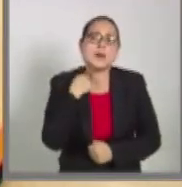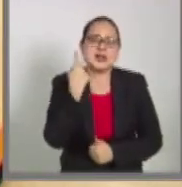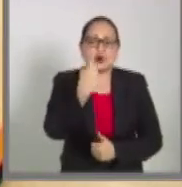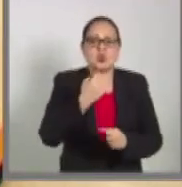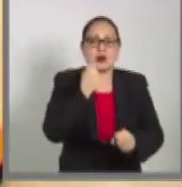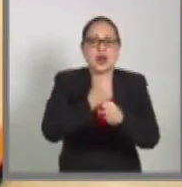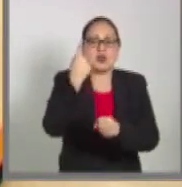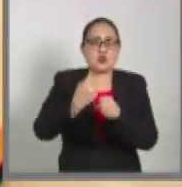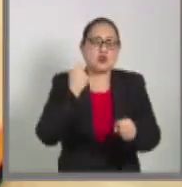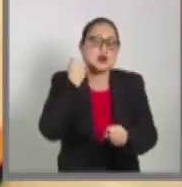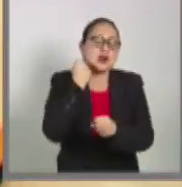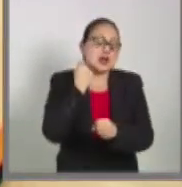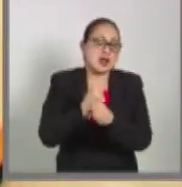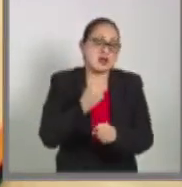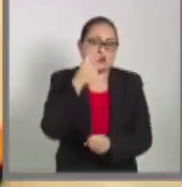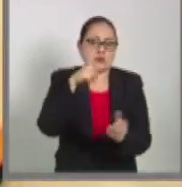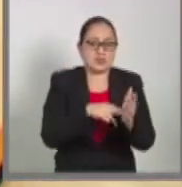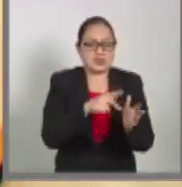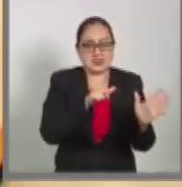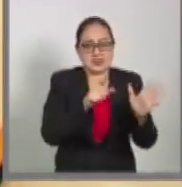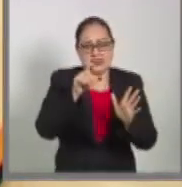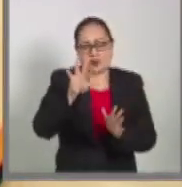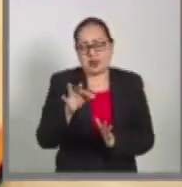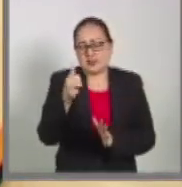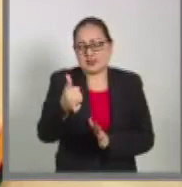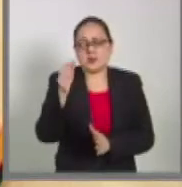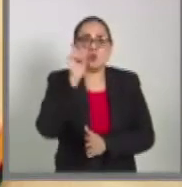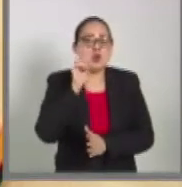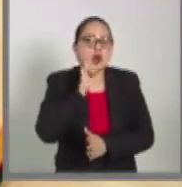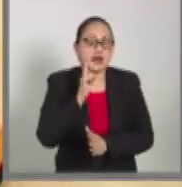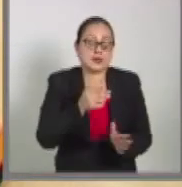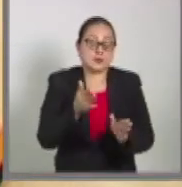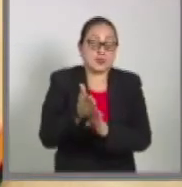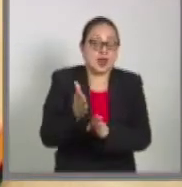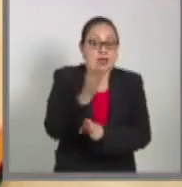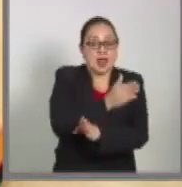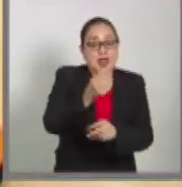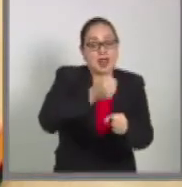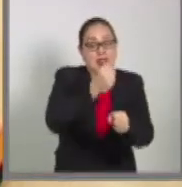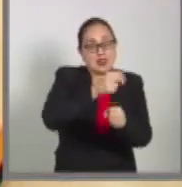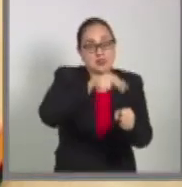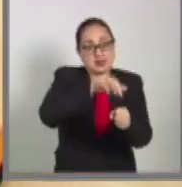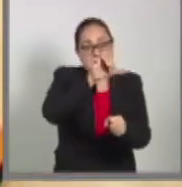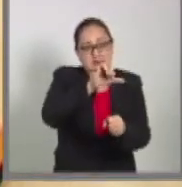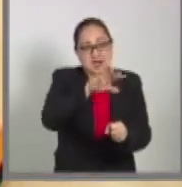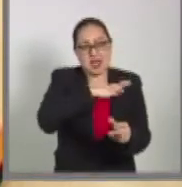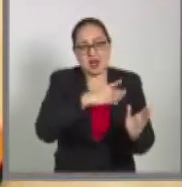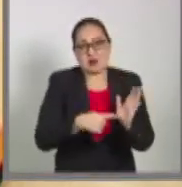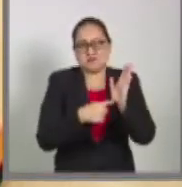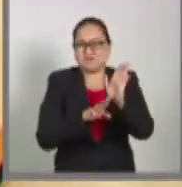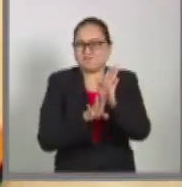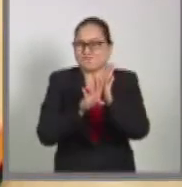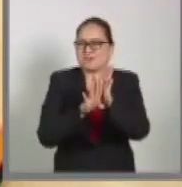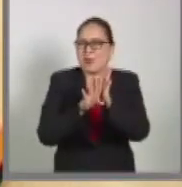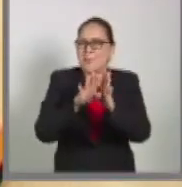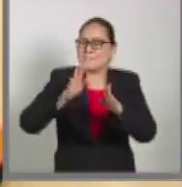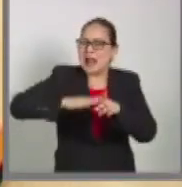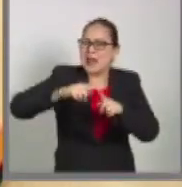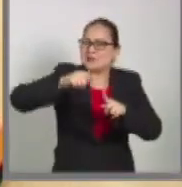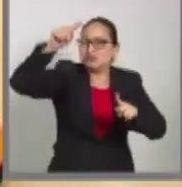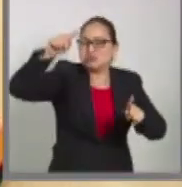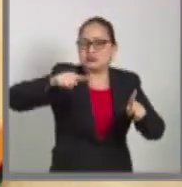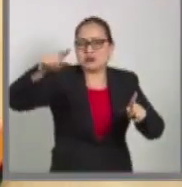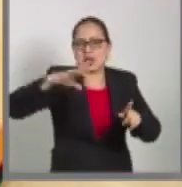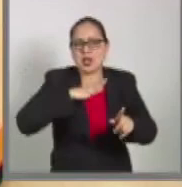año, 2.746 mujeres. En 2016 se presentó un repunte de feminicidios al